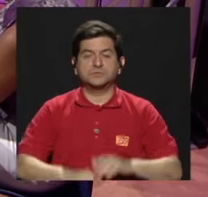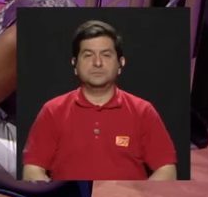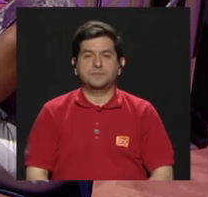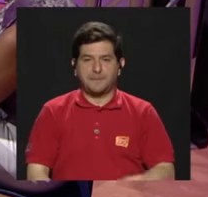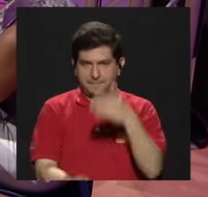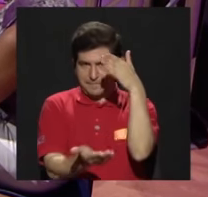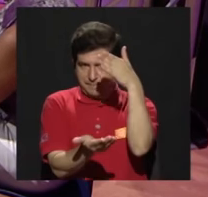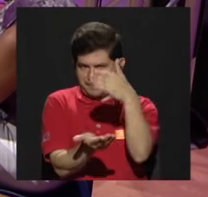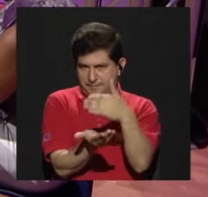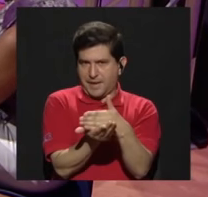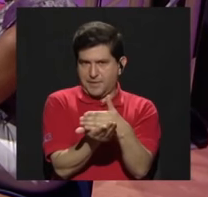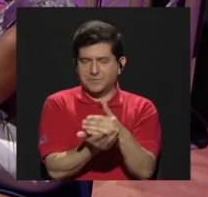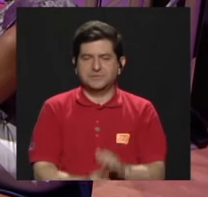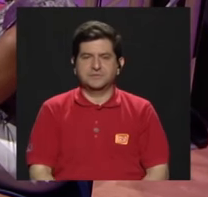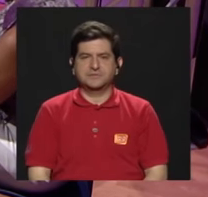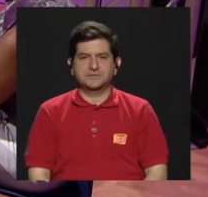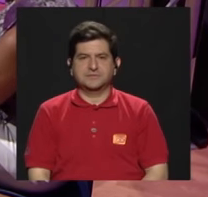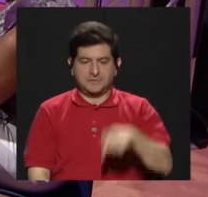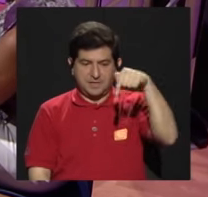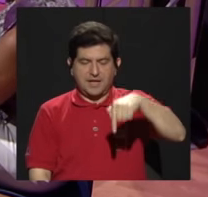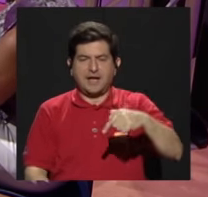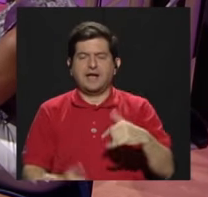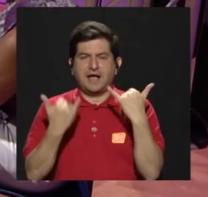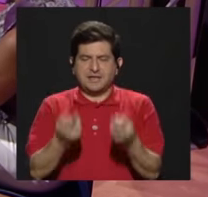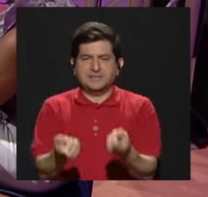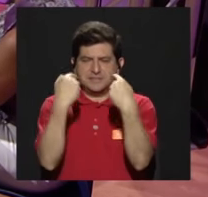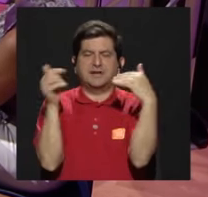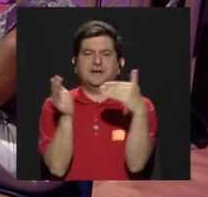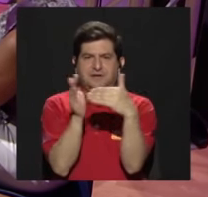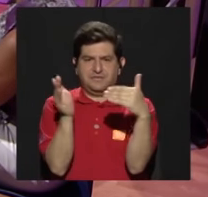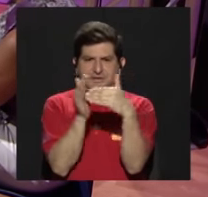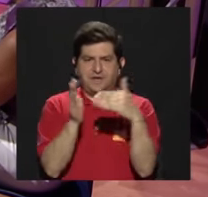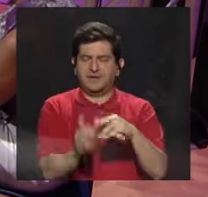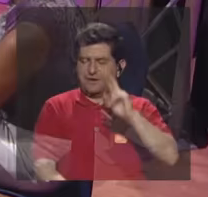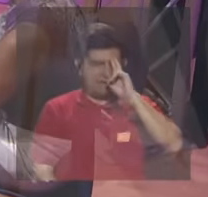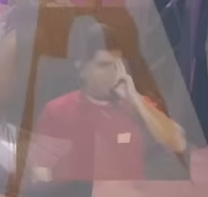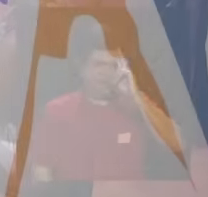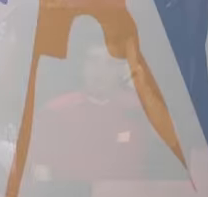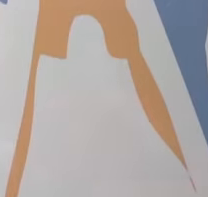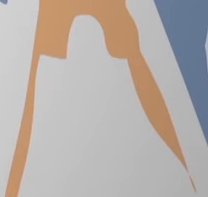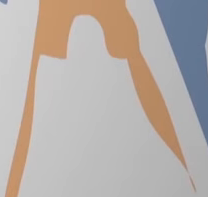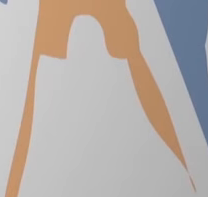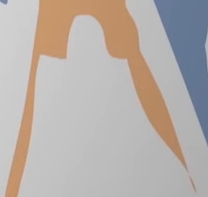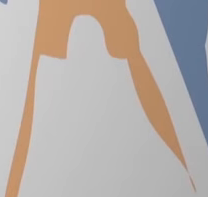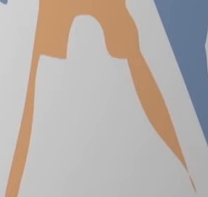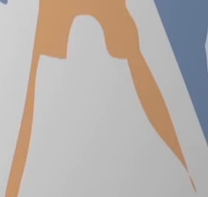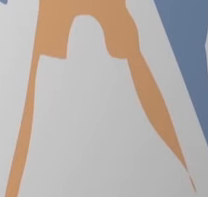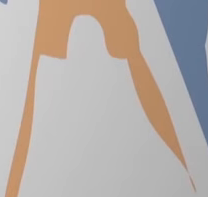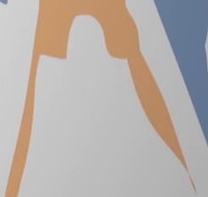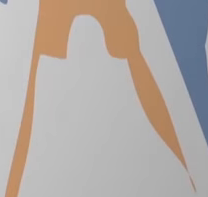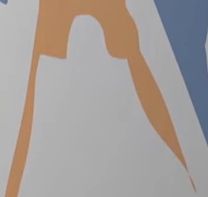a un corte y estamos en unos segundos de regreso con Irreverencias,